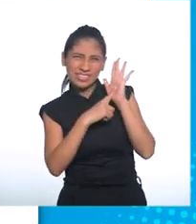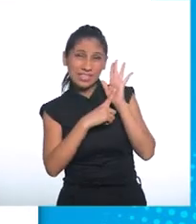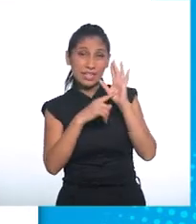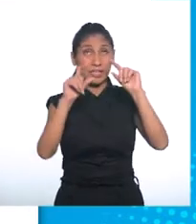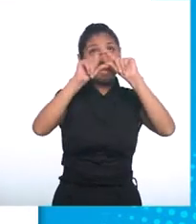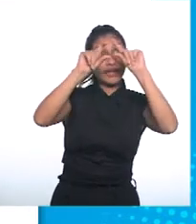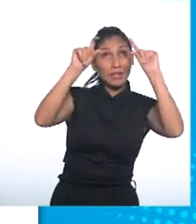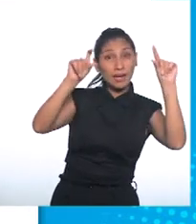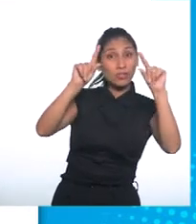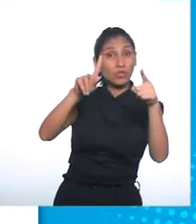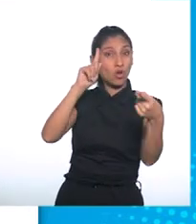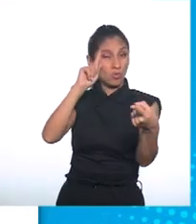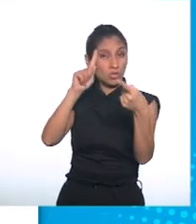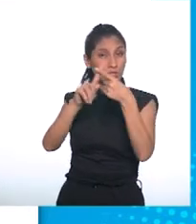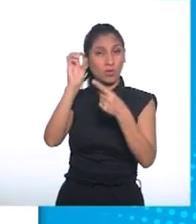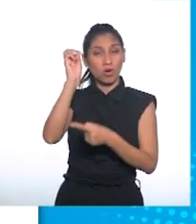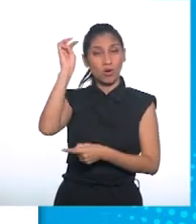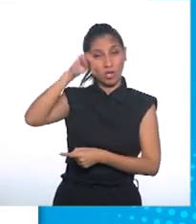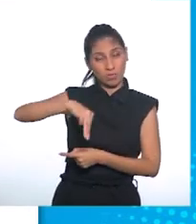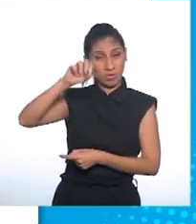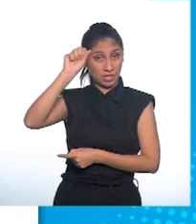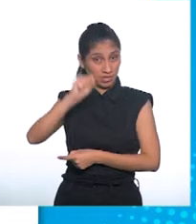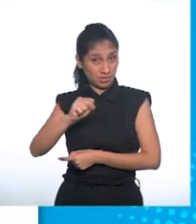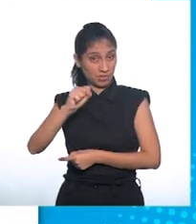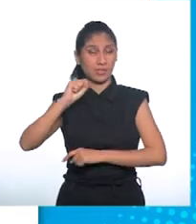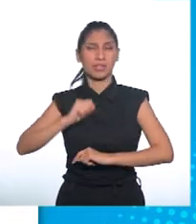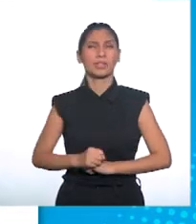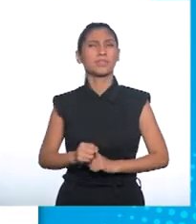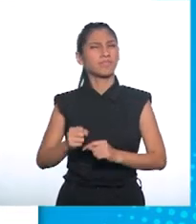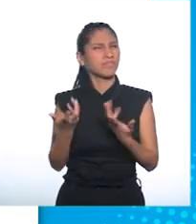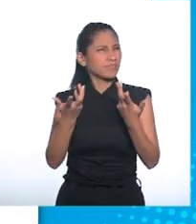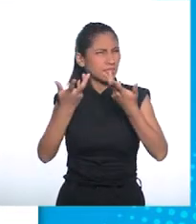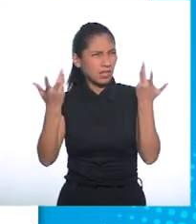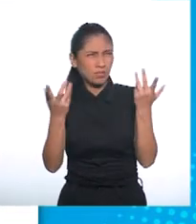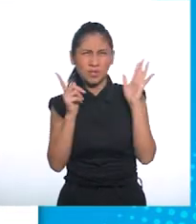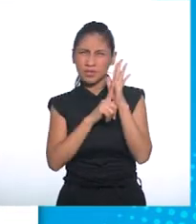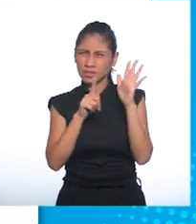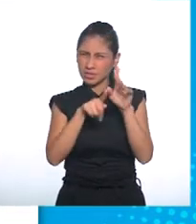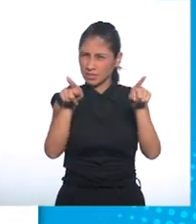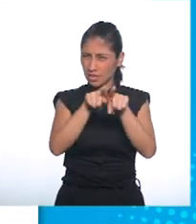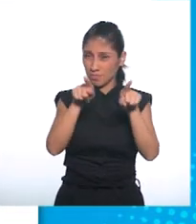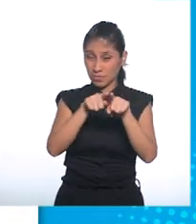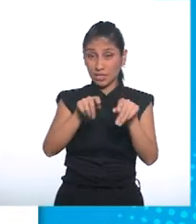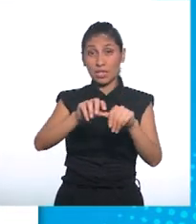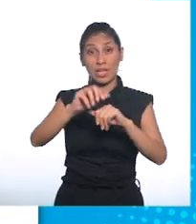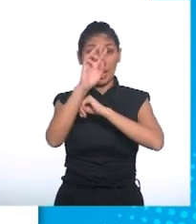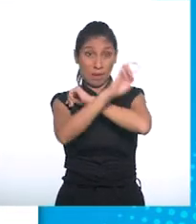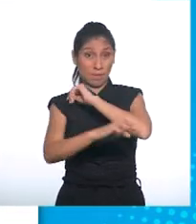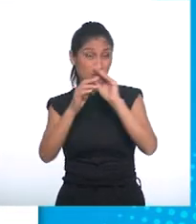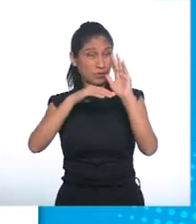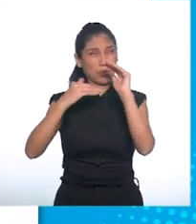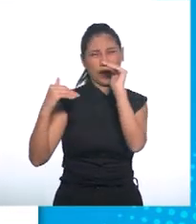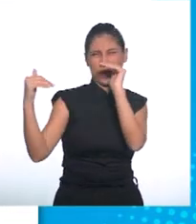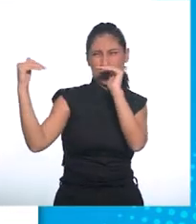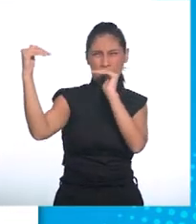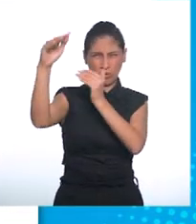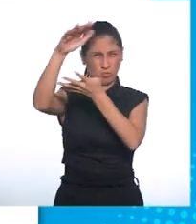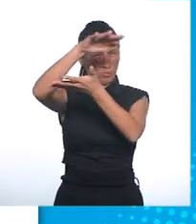rango del objetivo de OMS u Organización Mundial de la Salud. Y el país con mayor contaminación de la